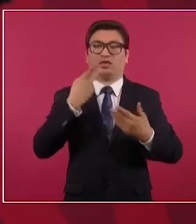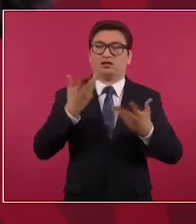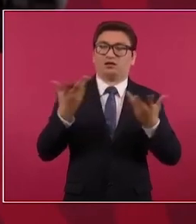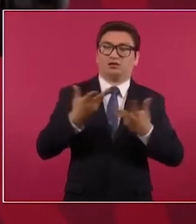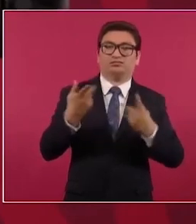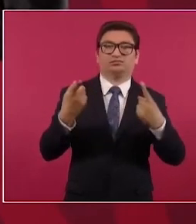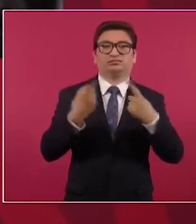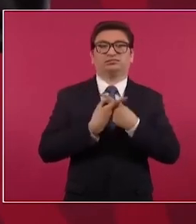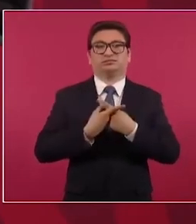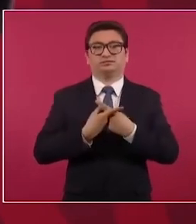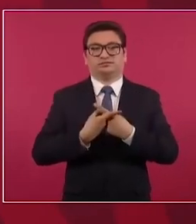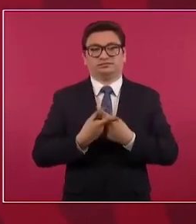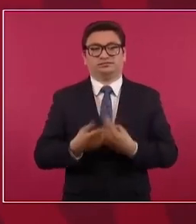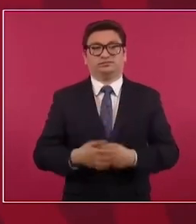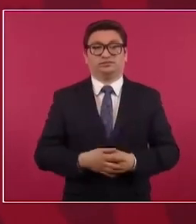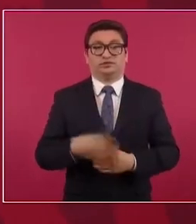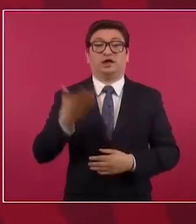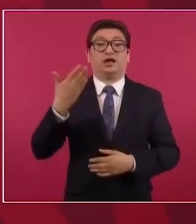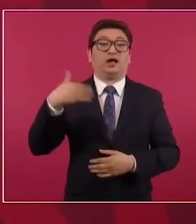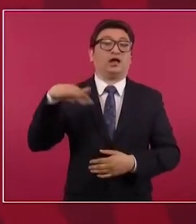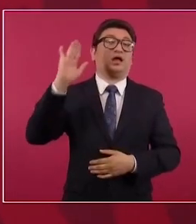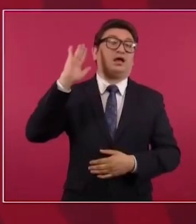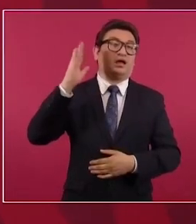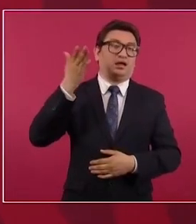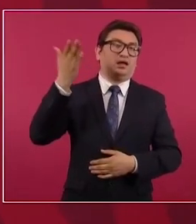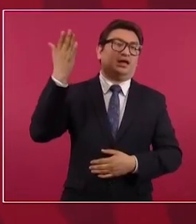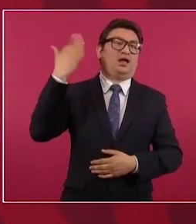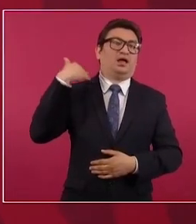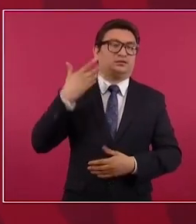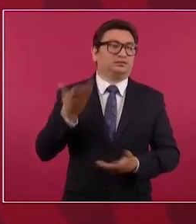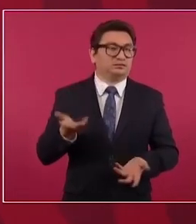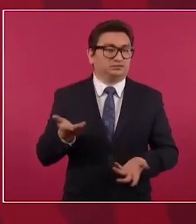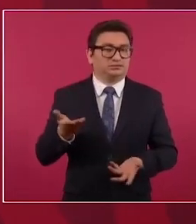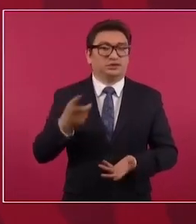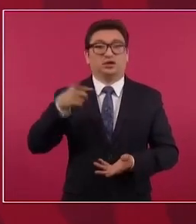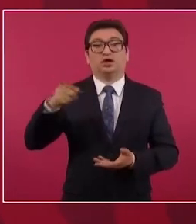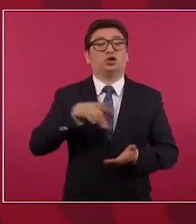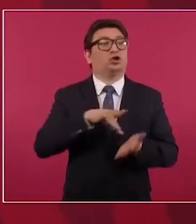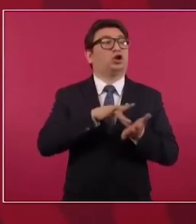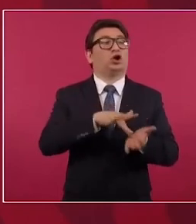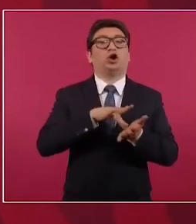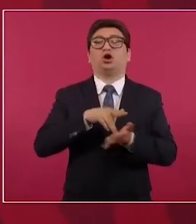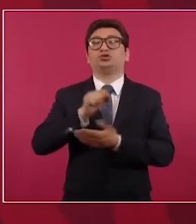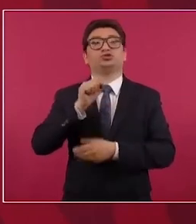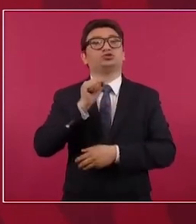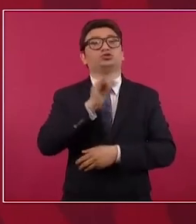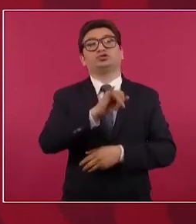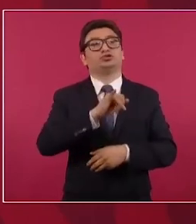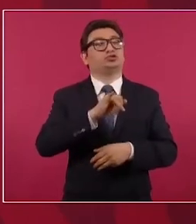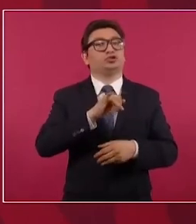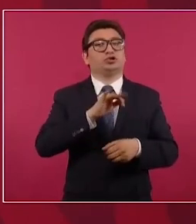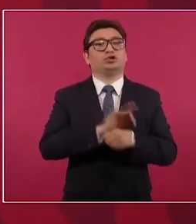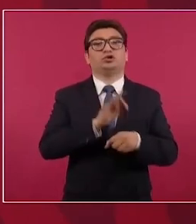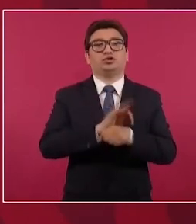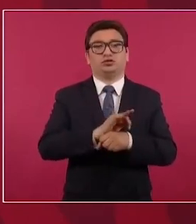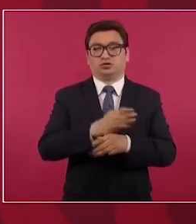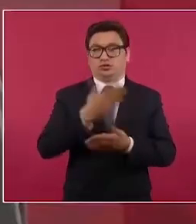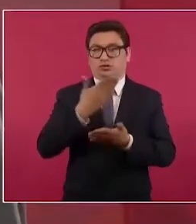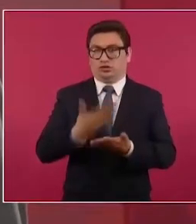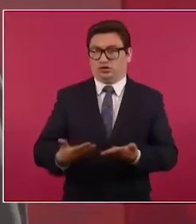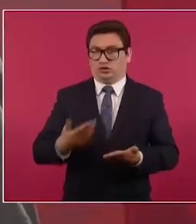De quienes en un tiempo están a favor y ahora que estamos